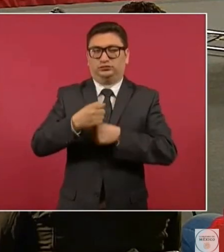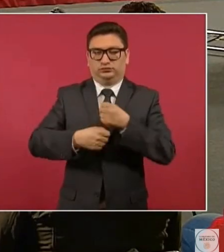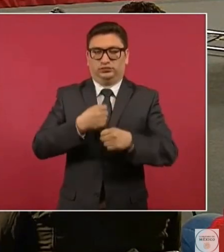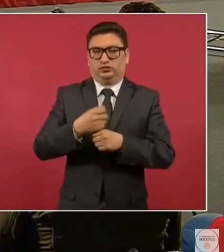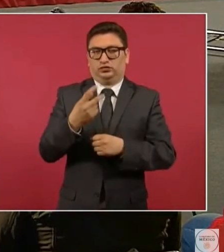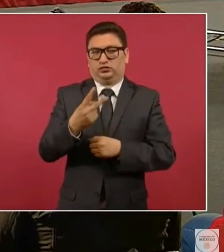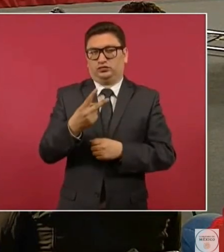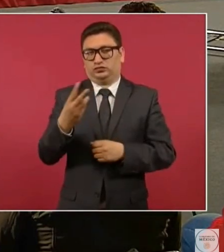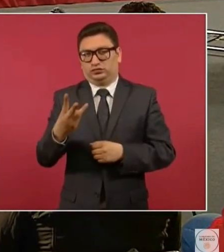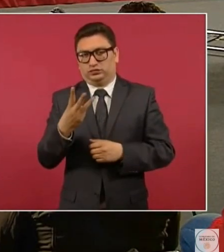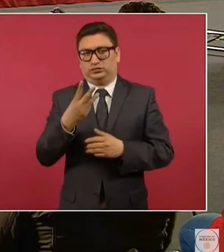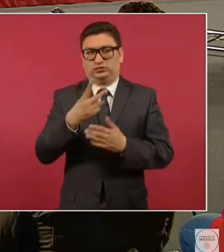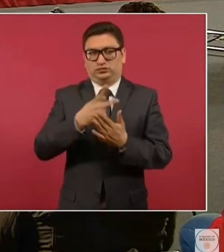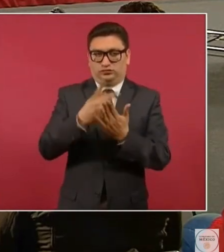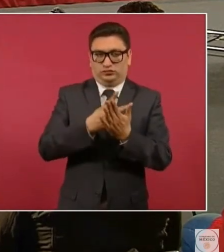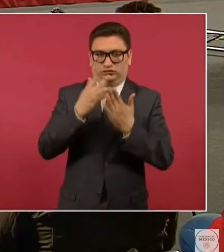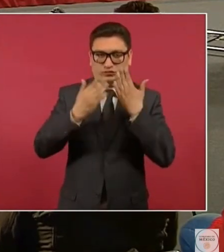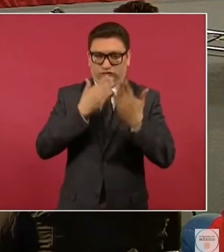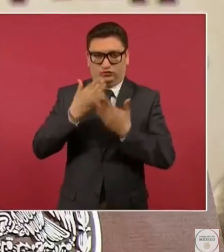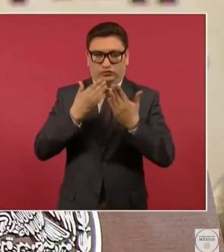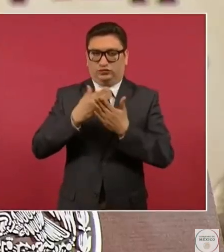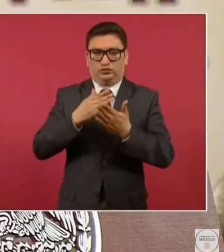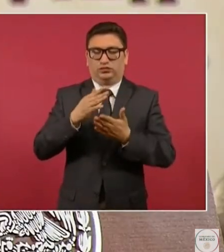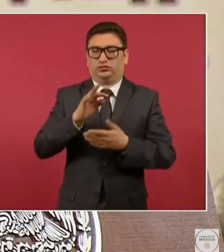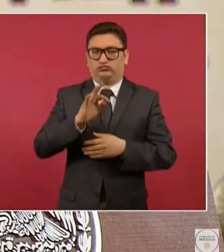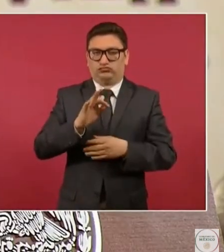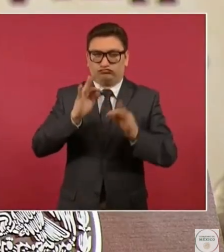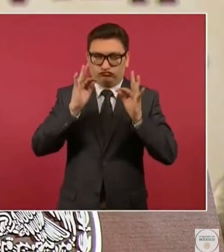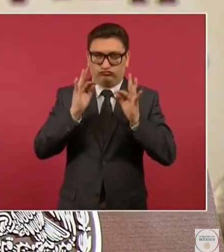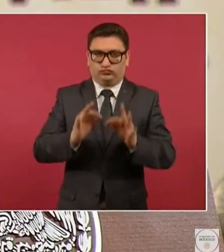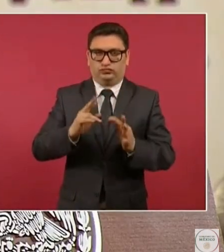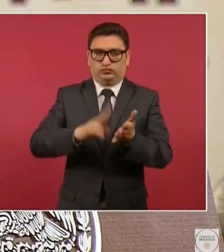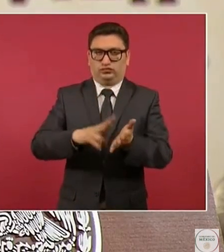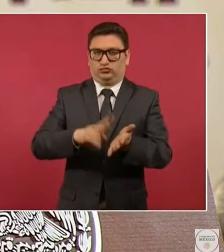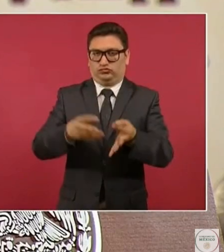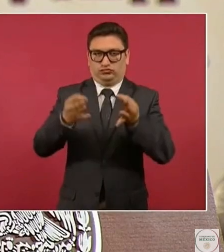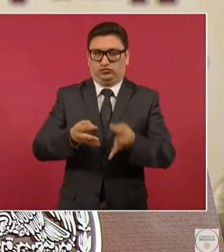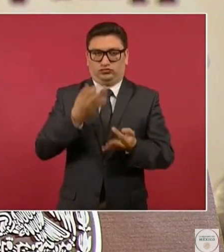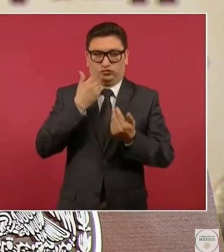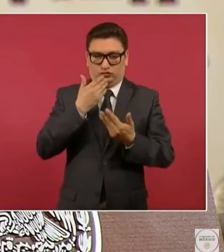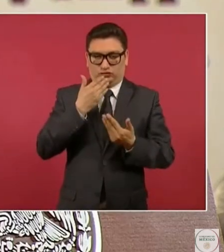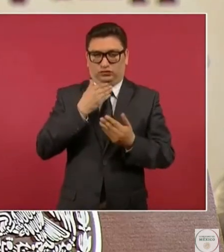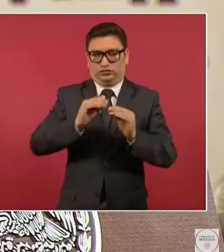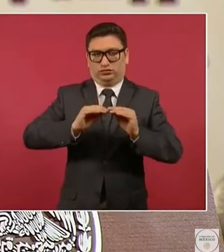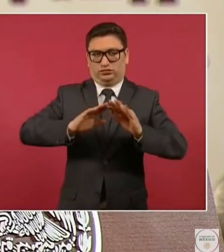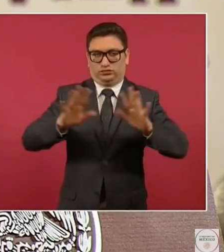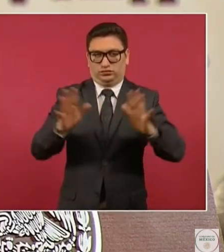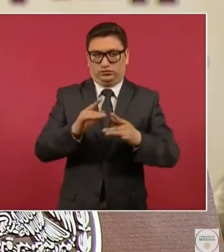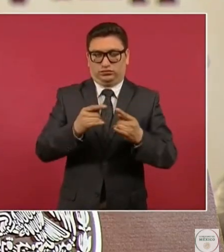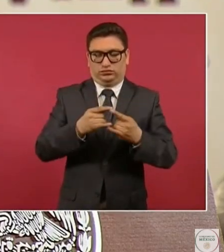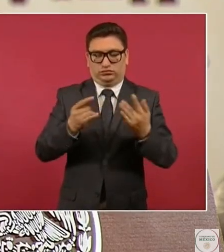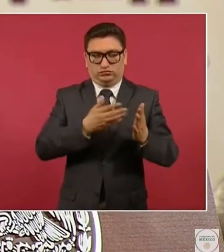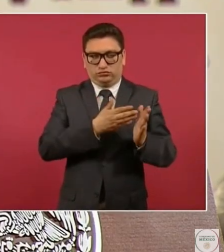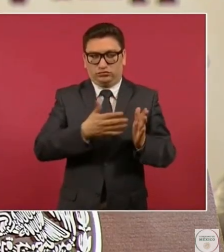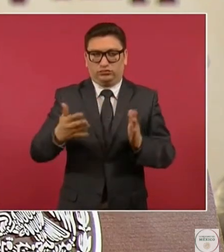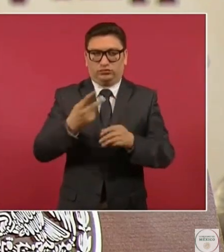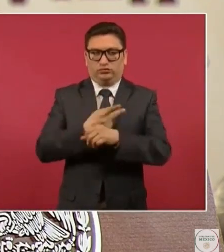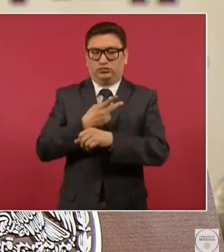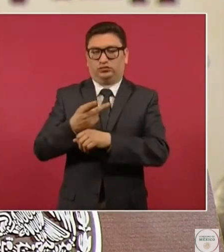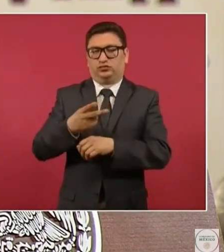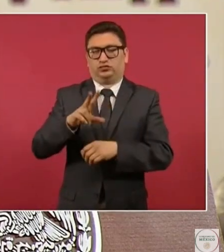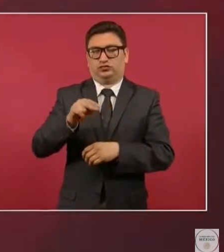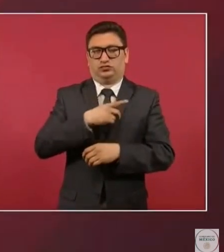o 3 programas de estudio carecen de validez oficial y desde luego por los antecedentes deberían considerarse como